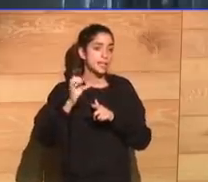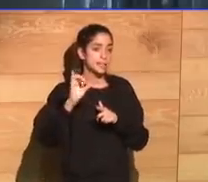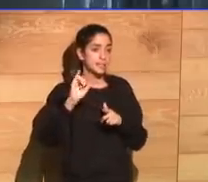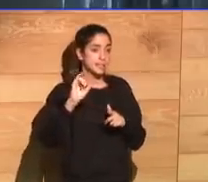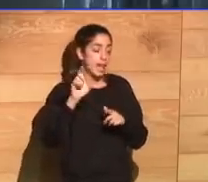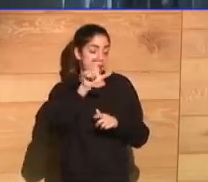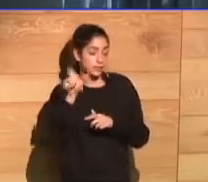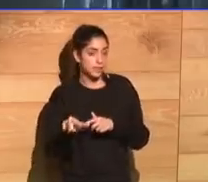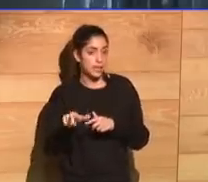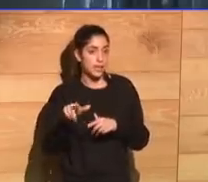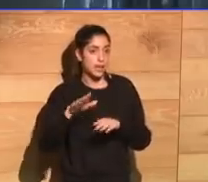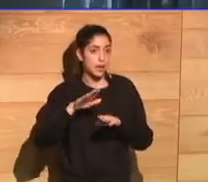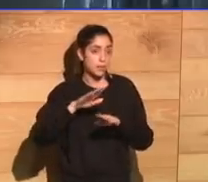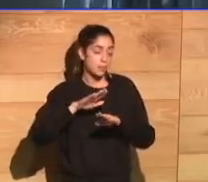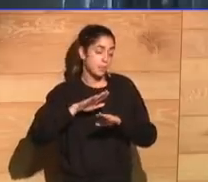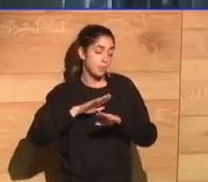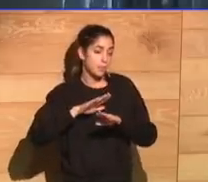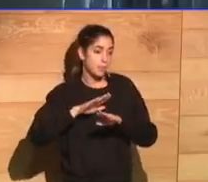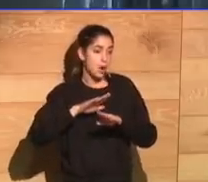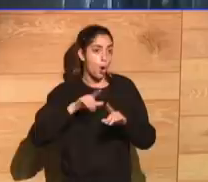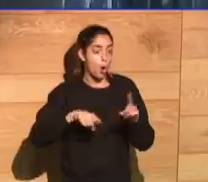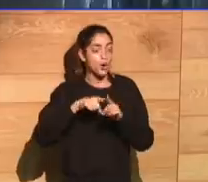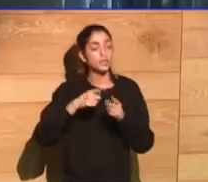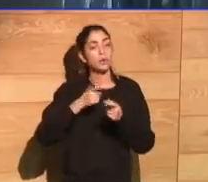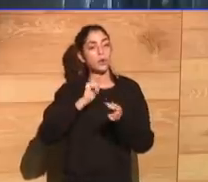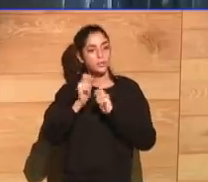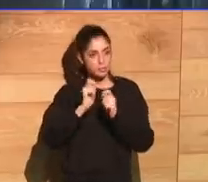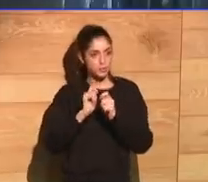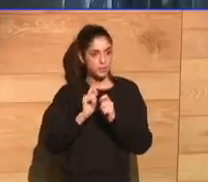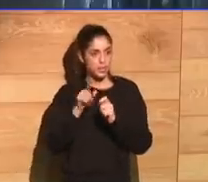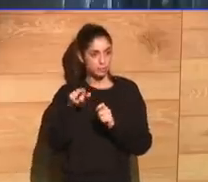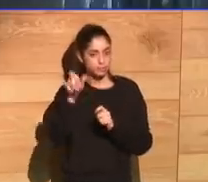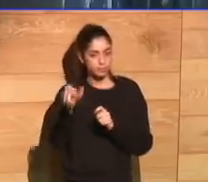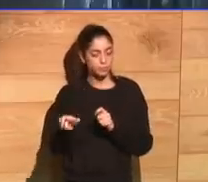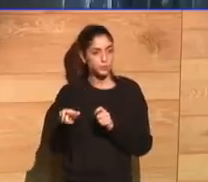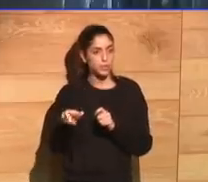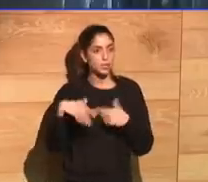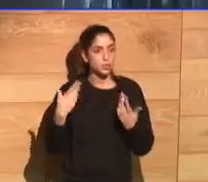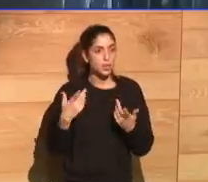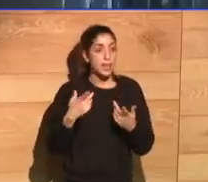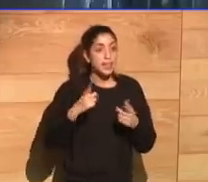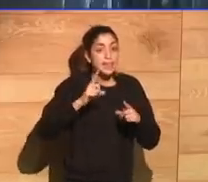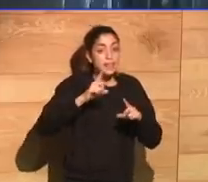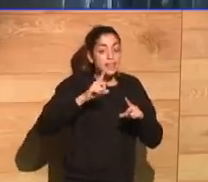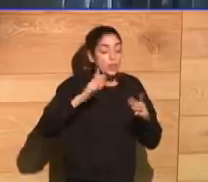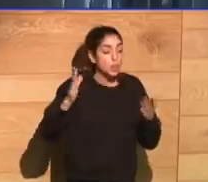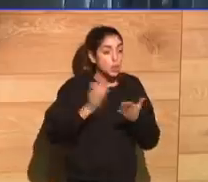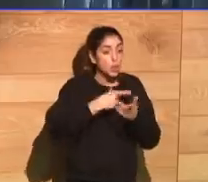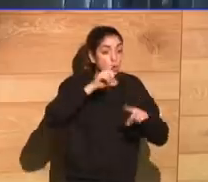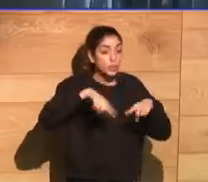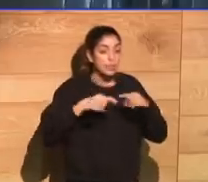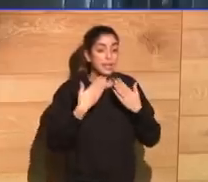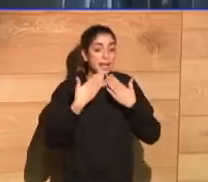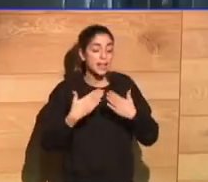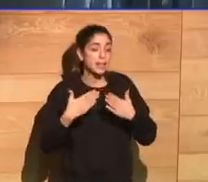esto. De todo depende de lo que me vaya a decir este señor. Entonces Richard Donner se marcha a casa de Marlon